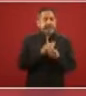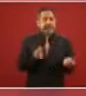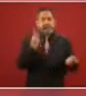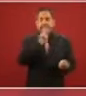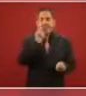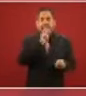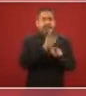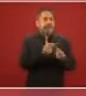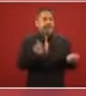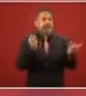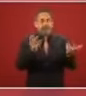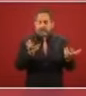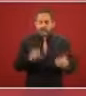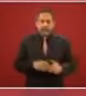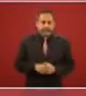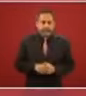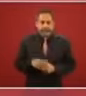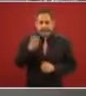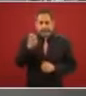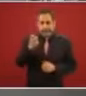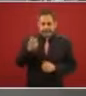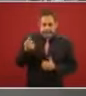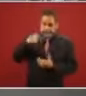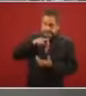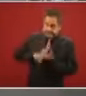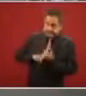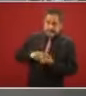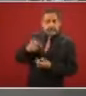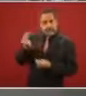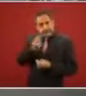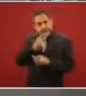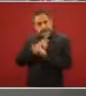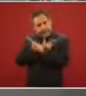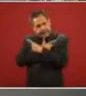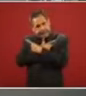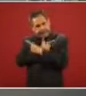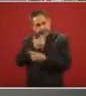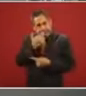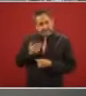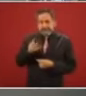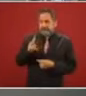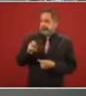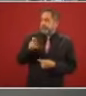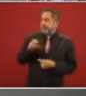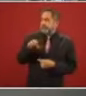transitoria. Por eso se requieren los valores.